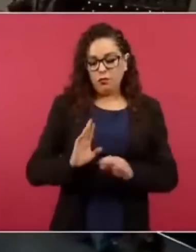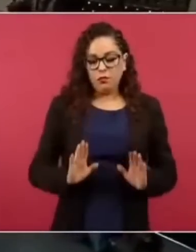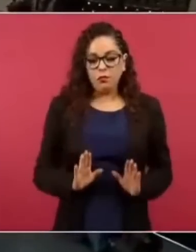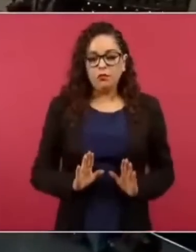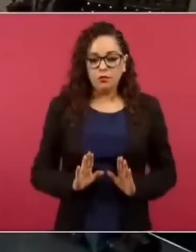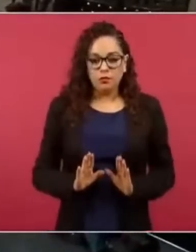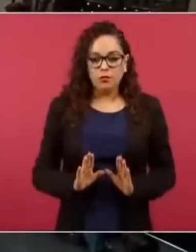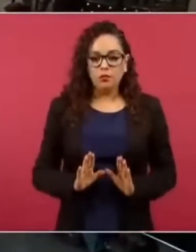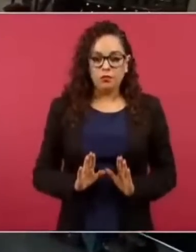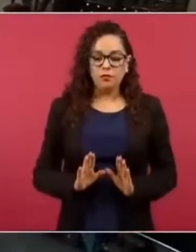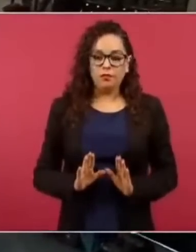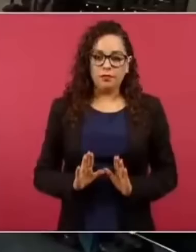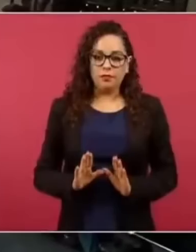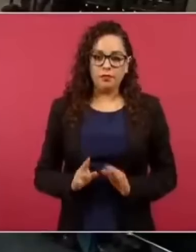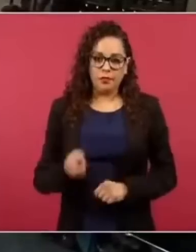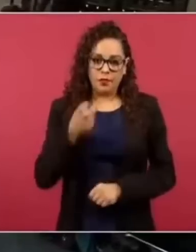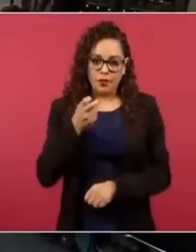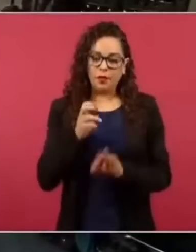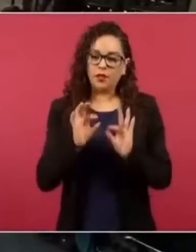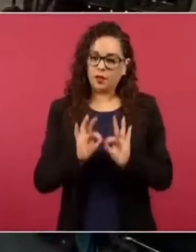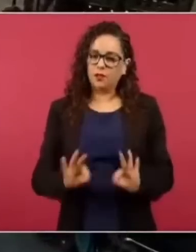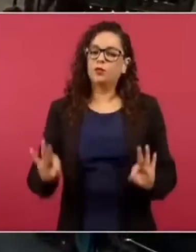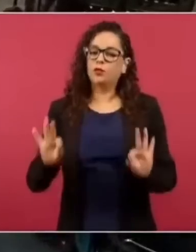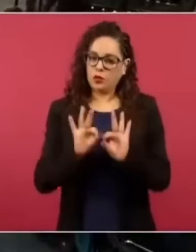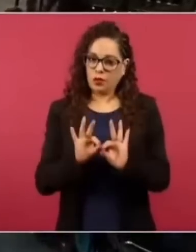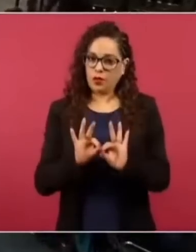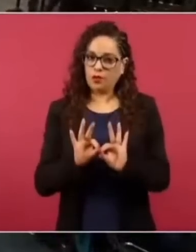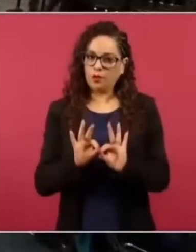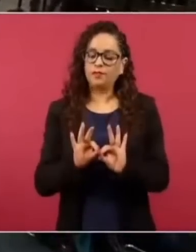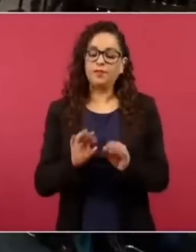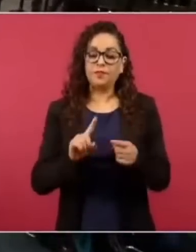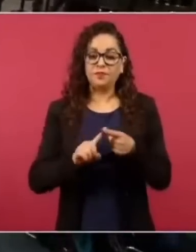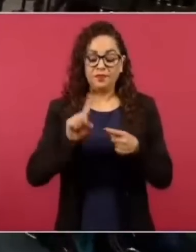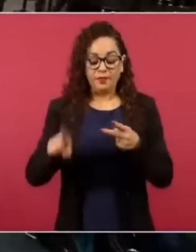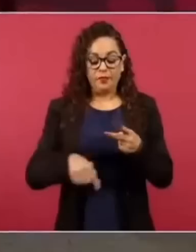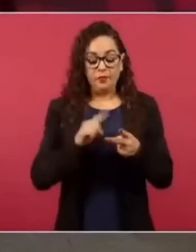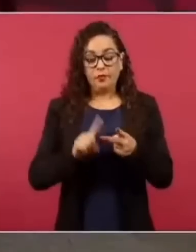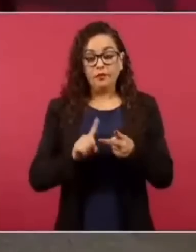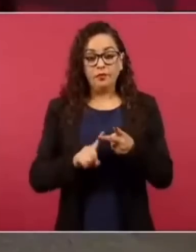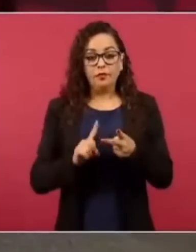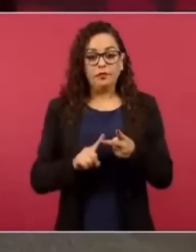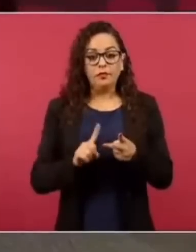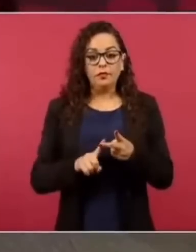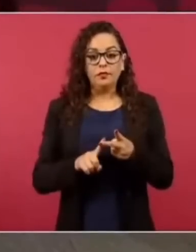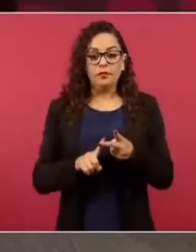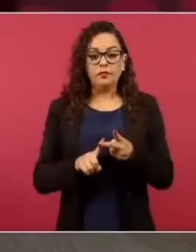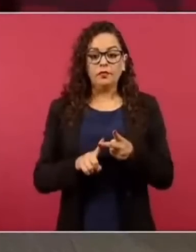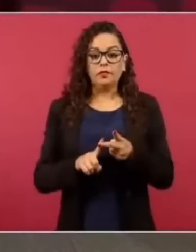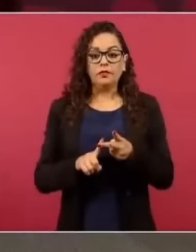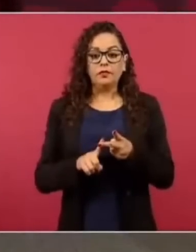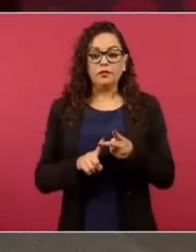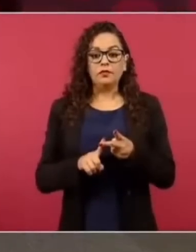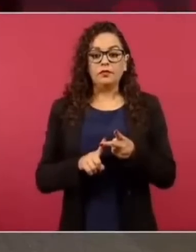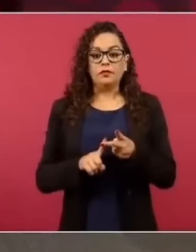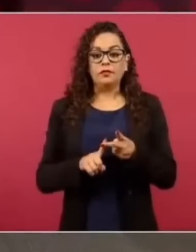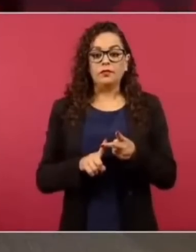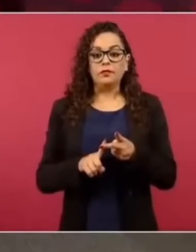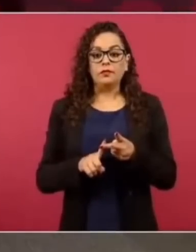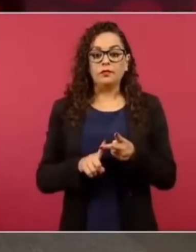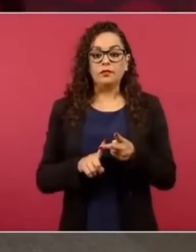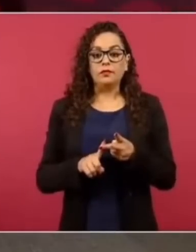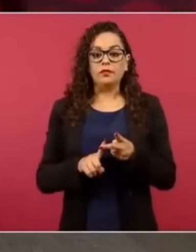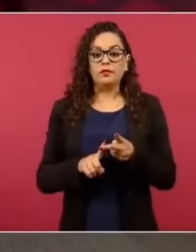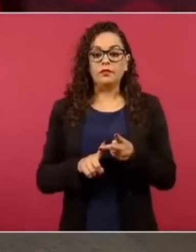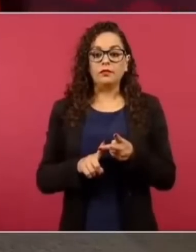pueden otorgarse. Creo que en el fondo lo que se busca